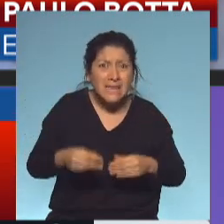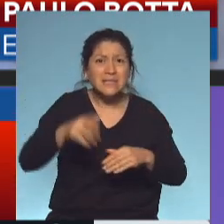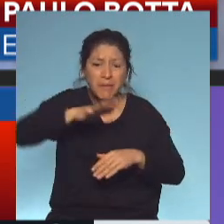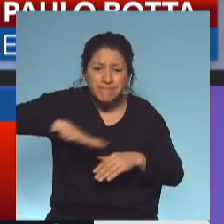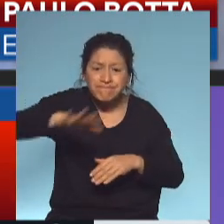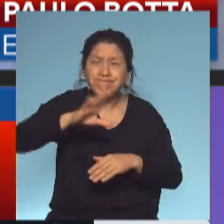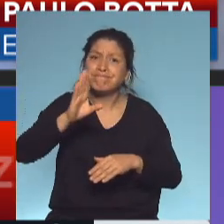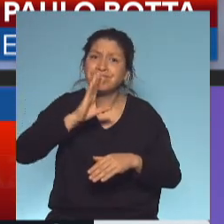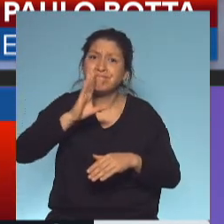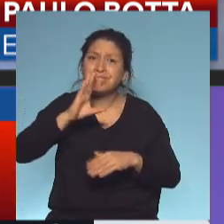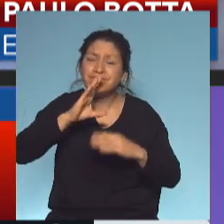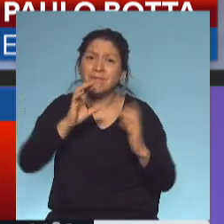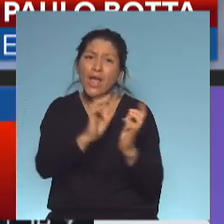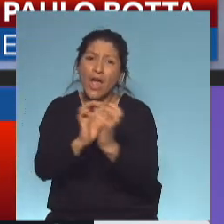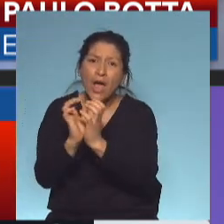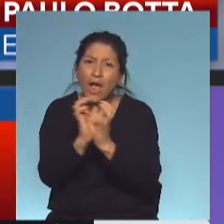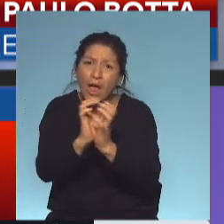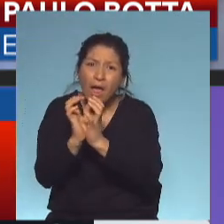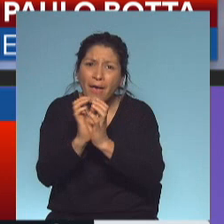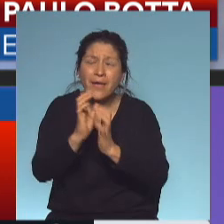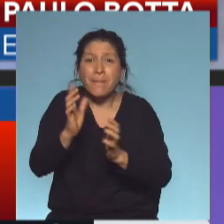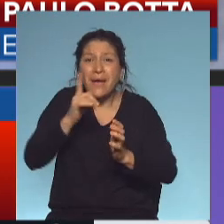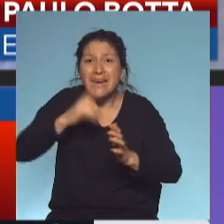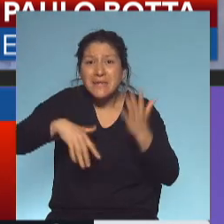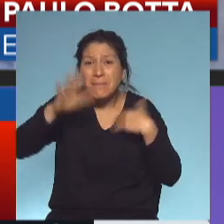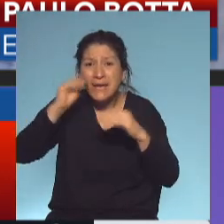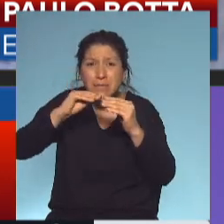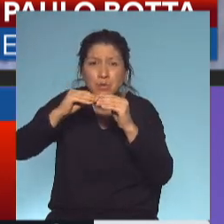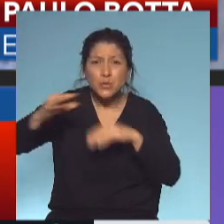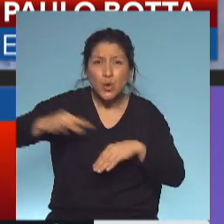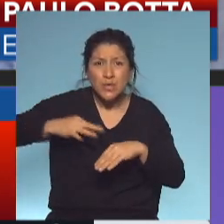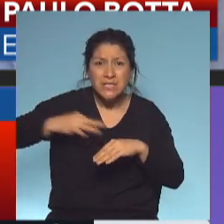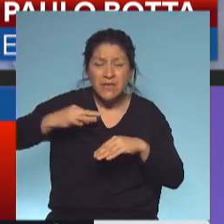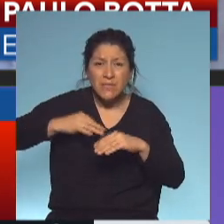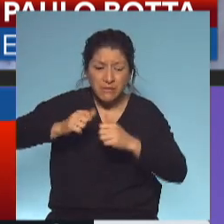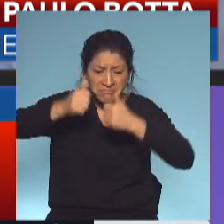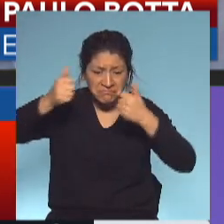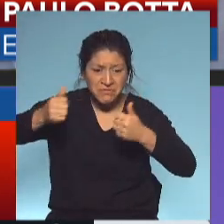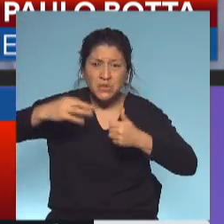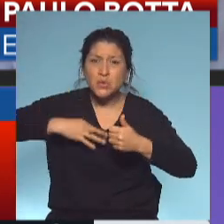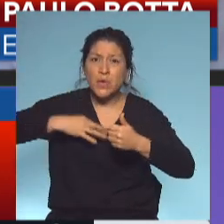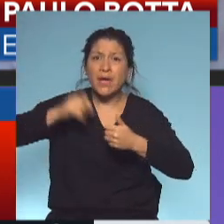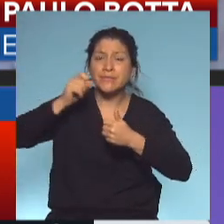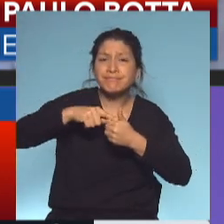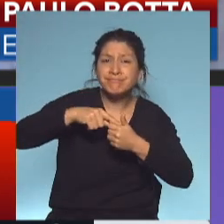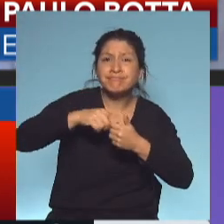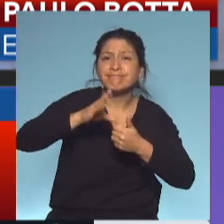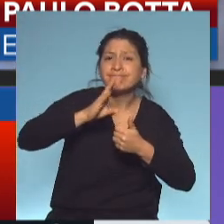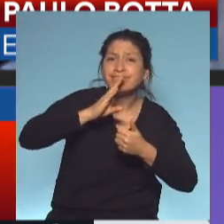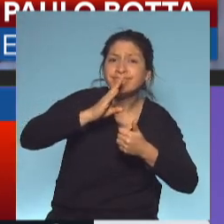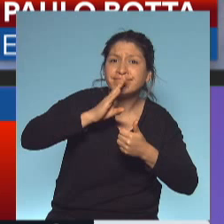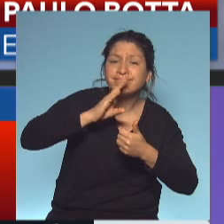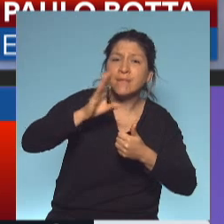Israel, que es el conflicto que se está generando a nivel casi civil entre los ciudadanos israelíes judíos y los ciudadanos